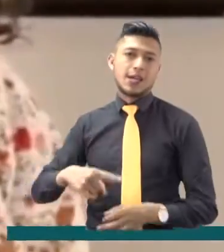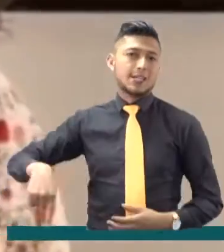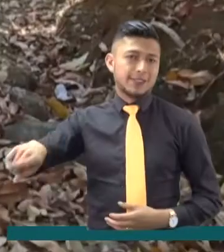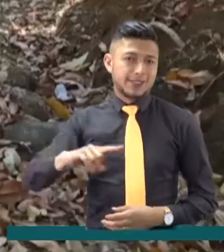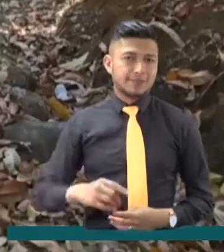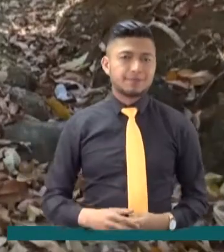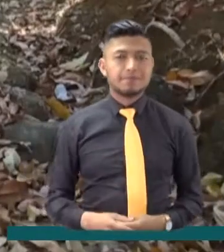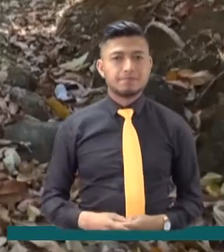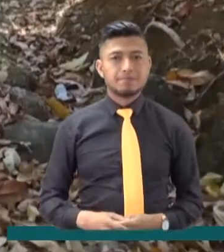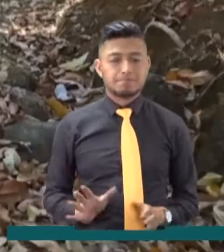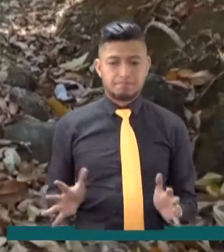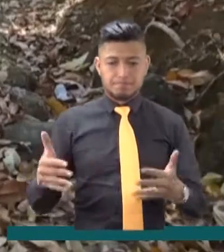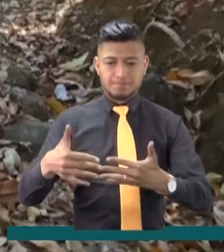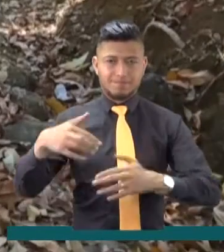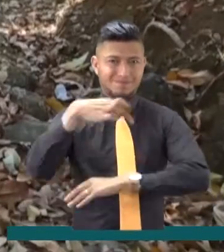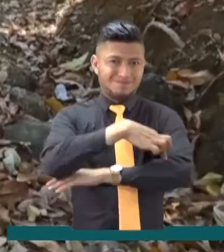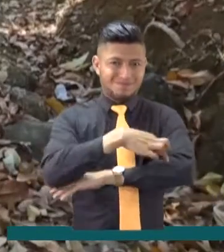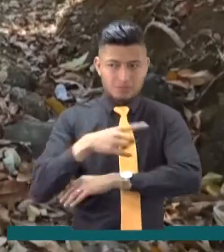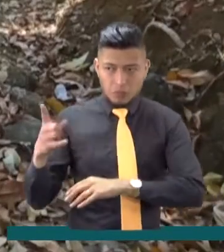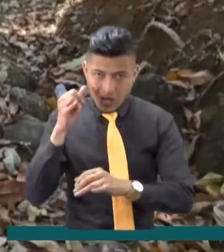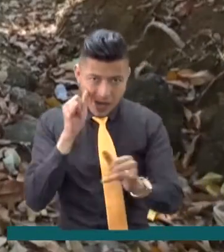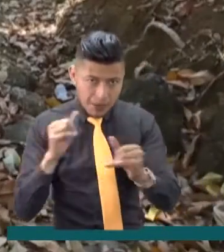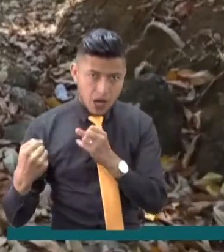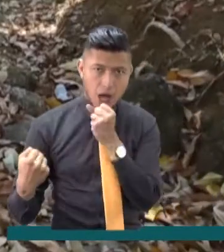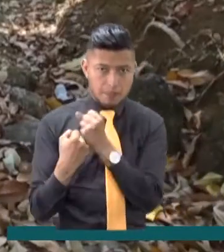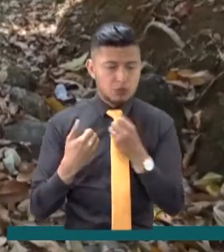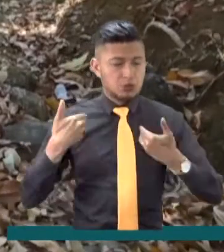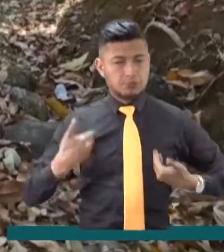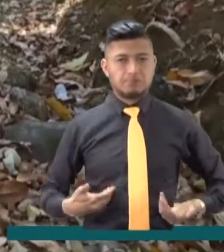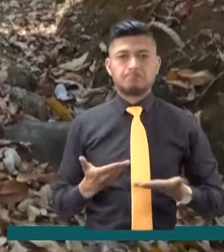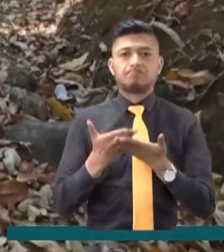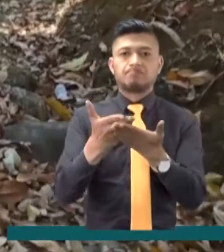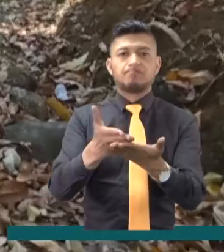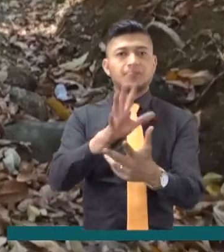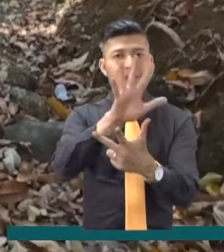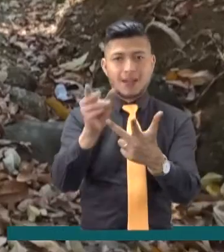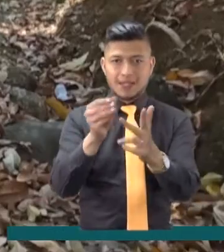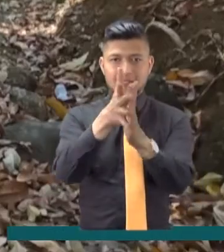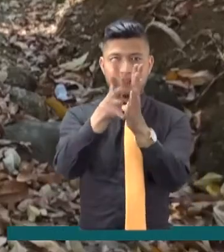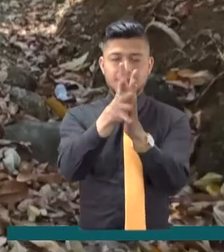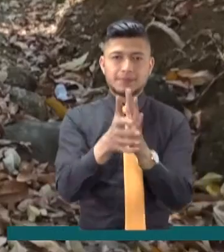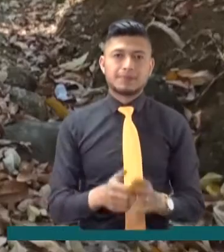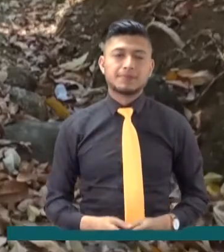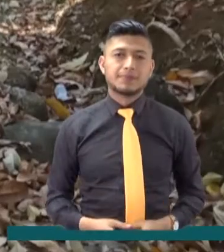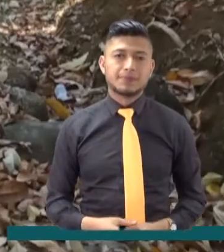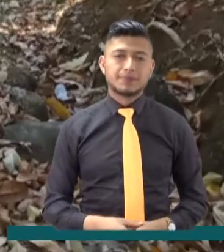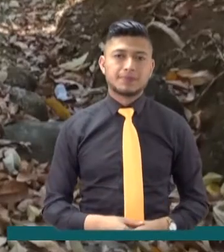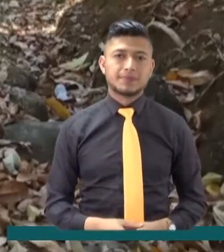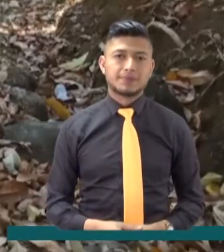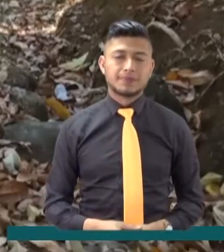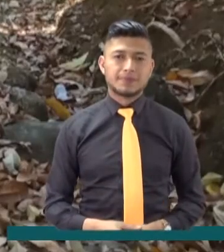cuidados. Desde Mocoa, Putumayo, con la cámara de Johnny Jiménez, Héctor Verdugo, para Enlace 13.